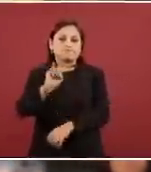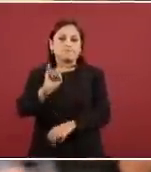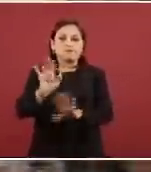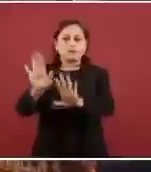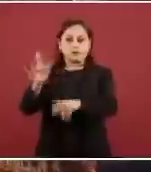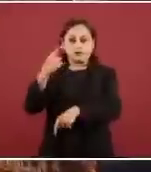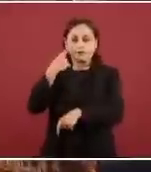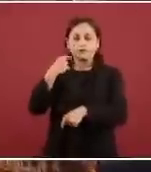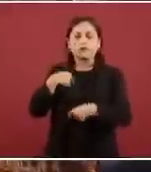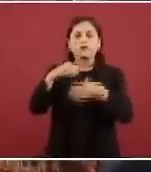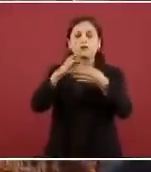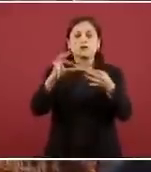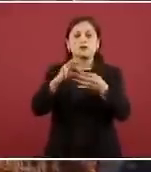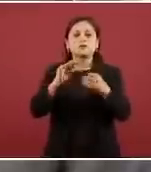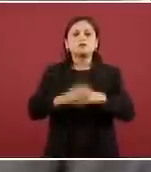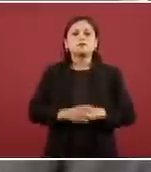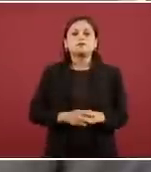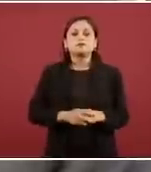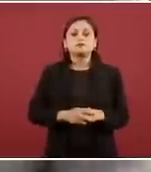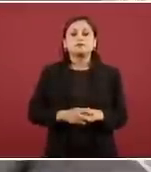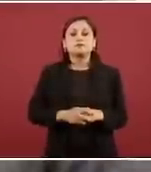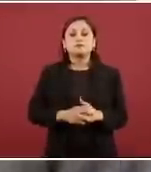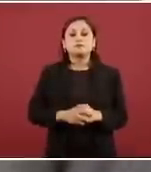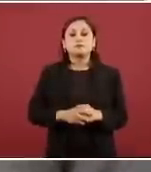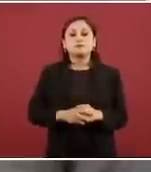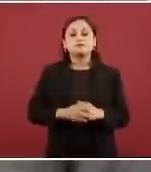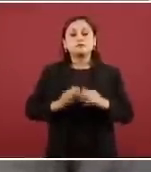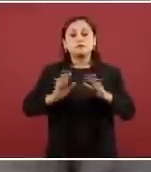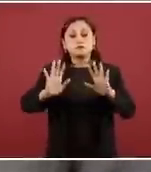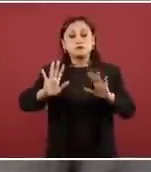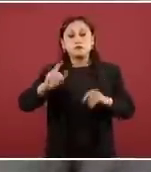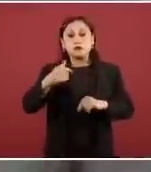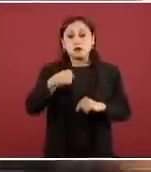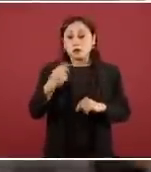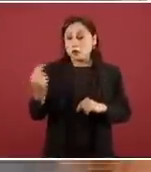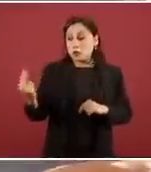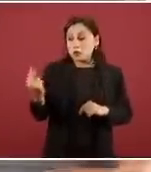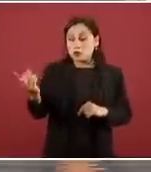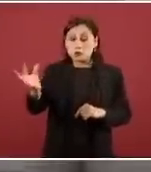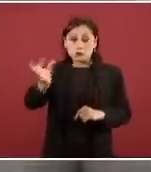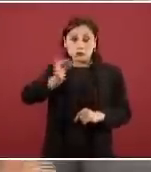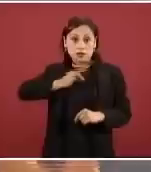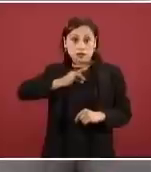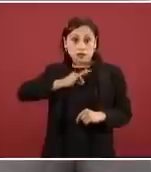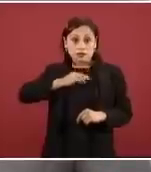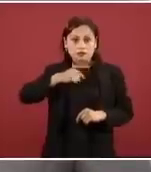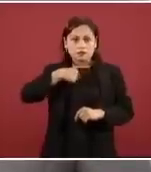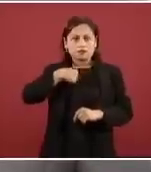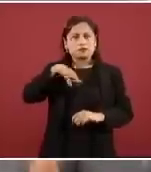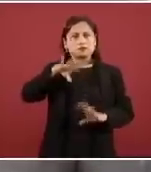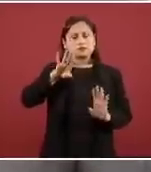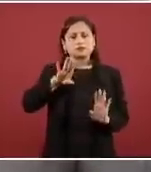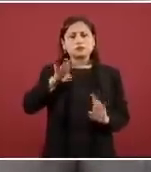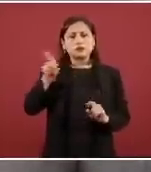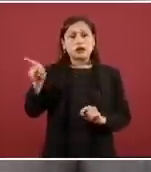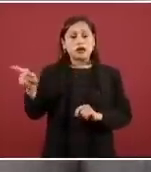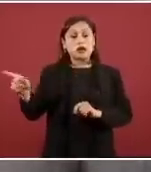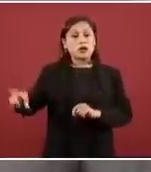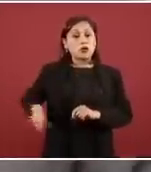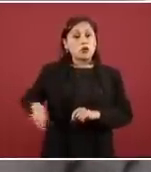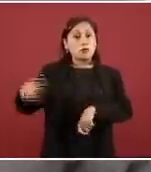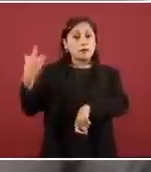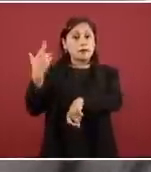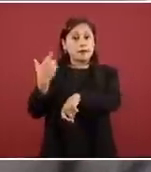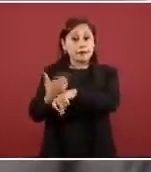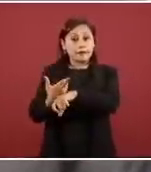Sí. Hasta ahora, para mí, ya eso, porque incluso el gobernador